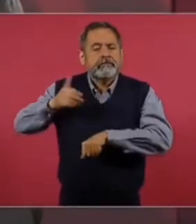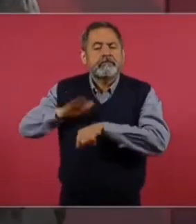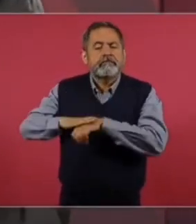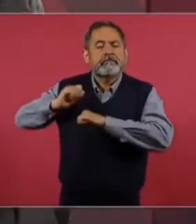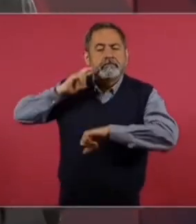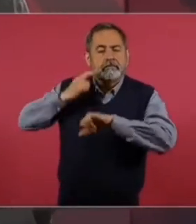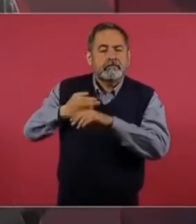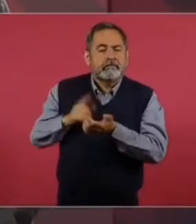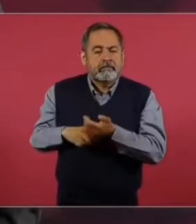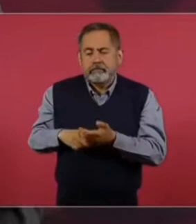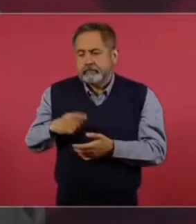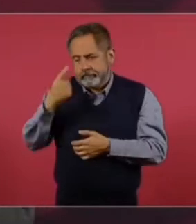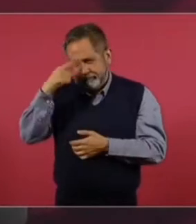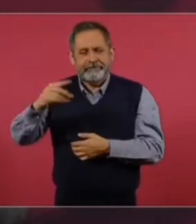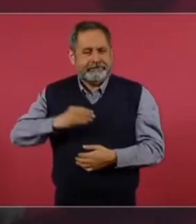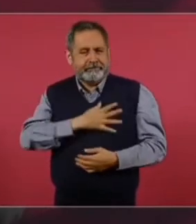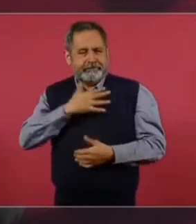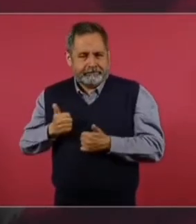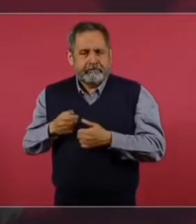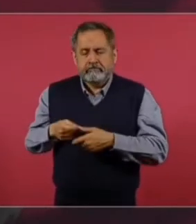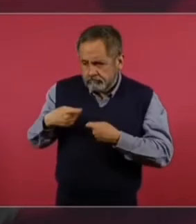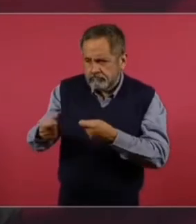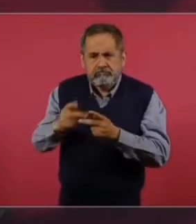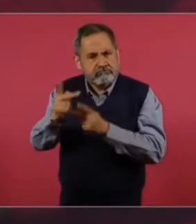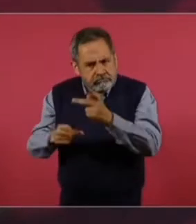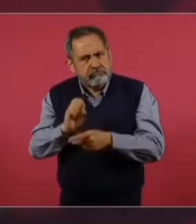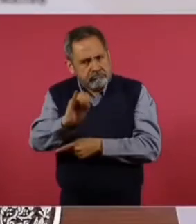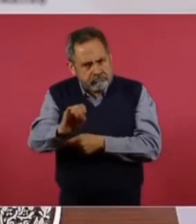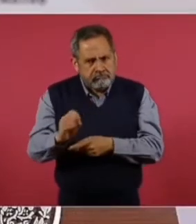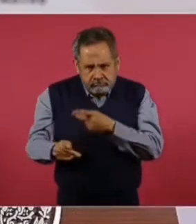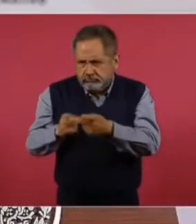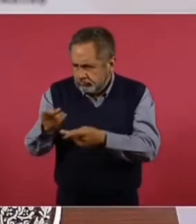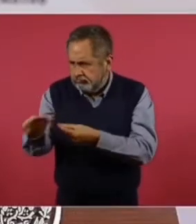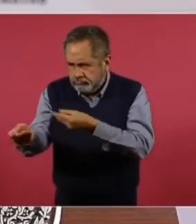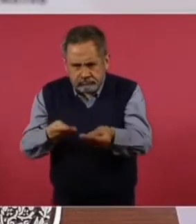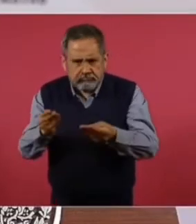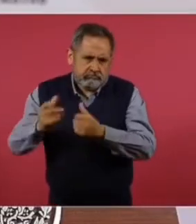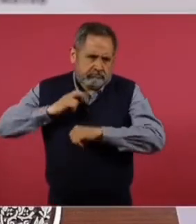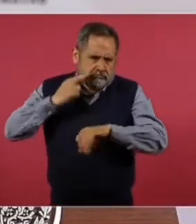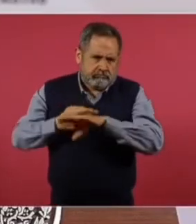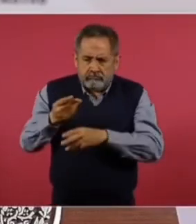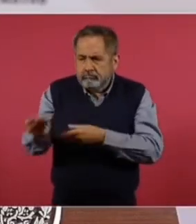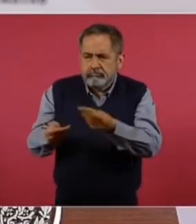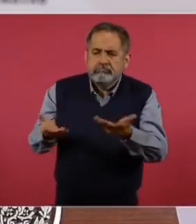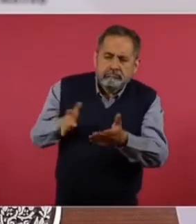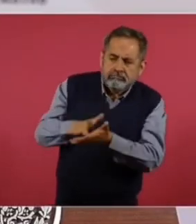la financiera para el bienestar, que otorga créditos, esa es su función,